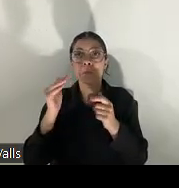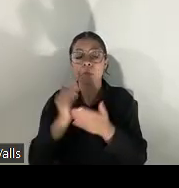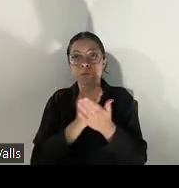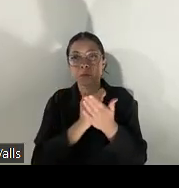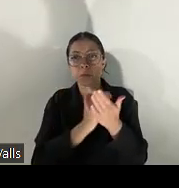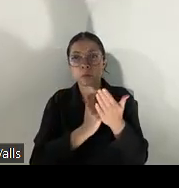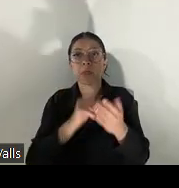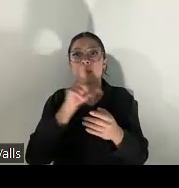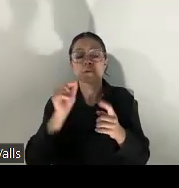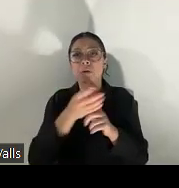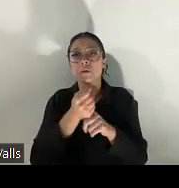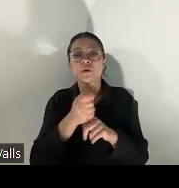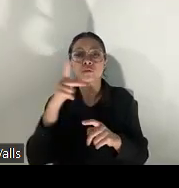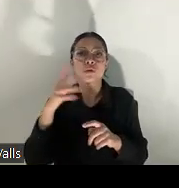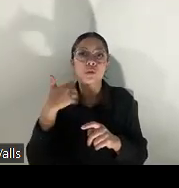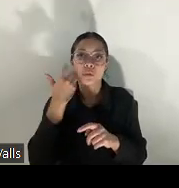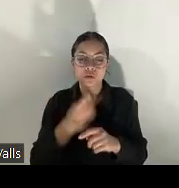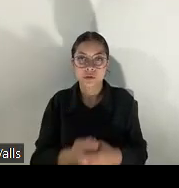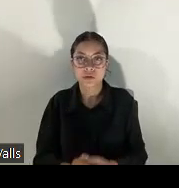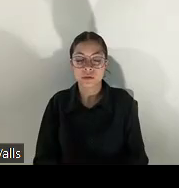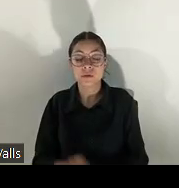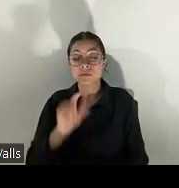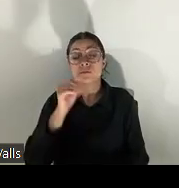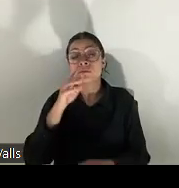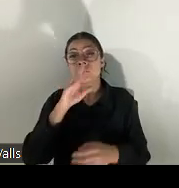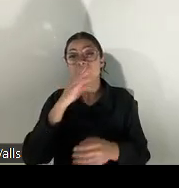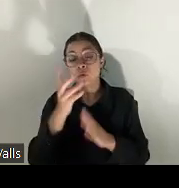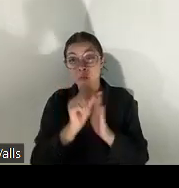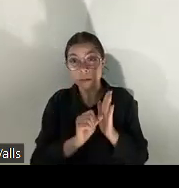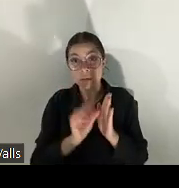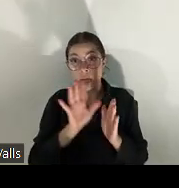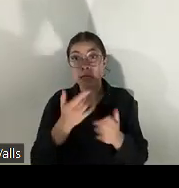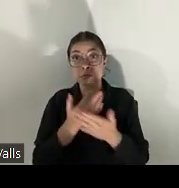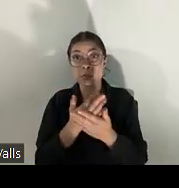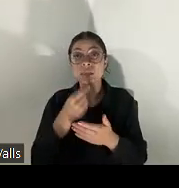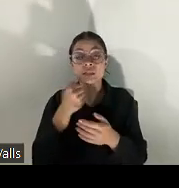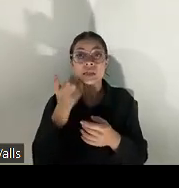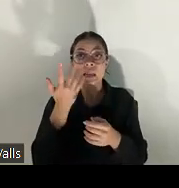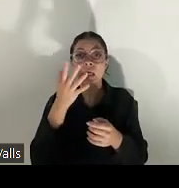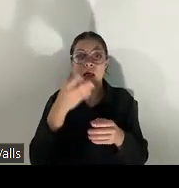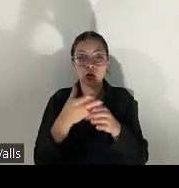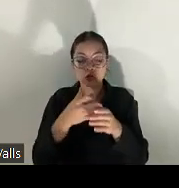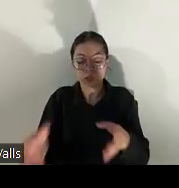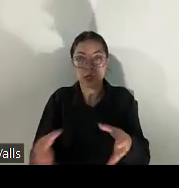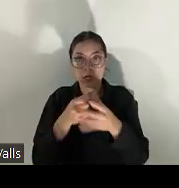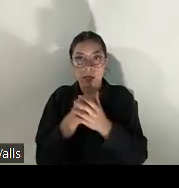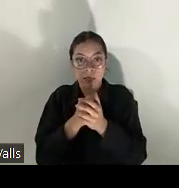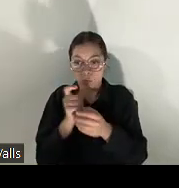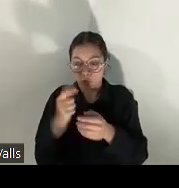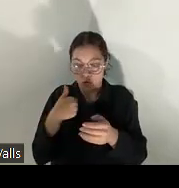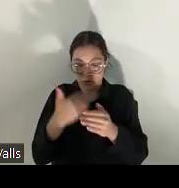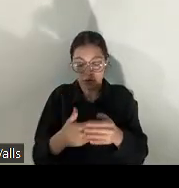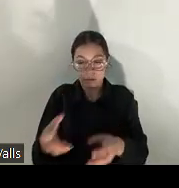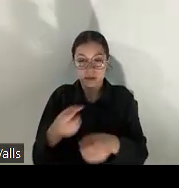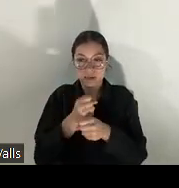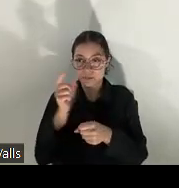ya la presión voluntaria. A los 4 meses debemos de esperar ya que un niño empiece a querer llevar las manos a línea media. Una vez más, la soneja,